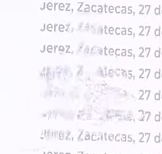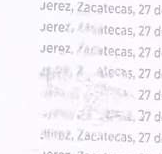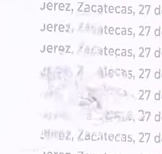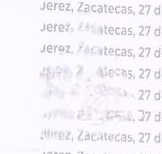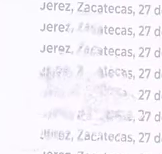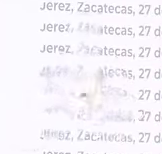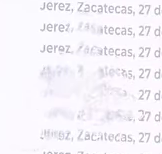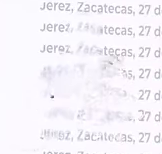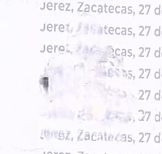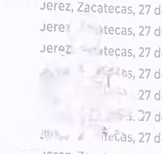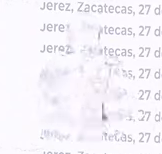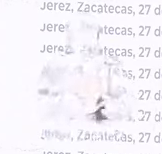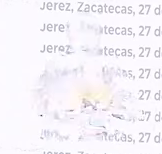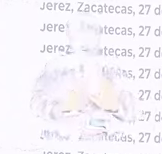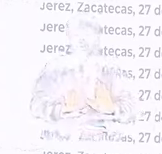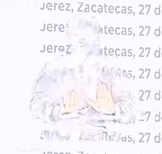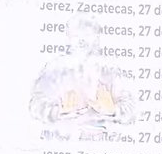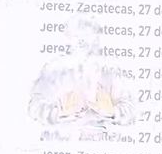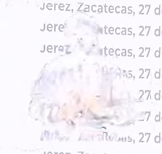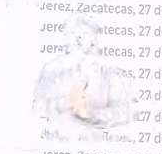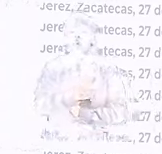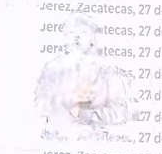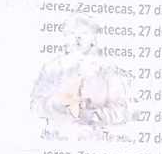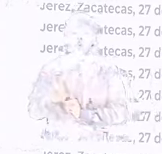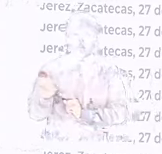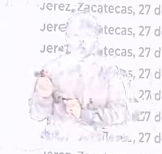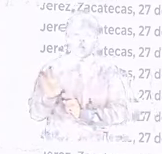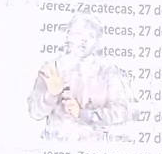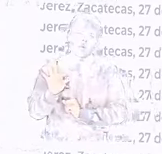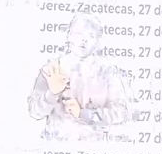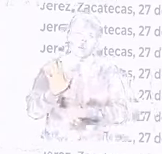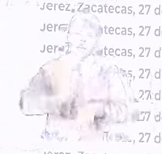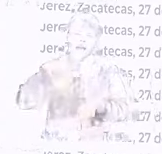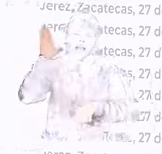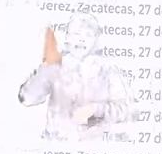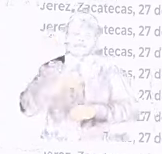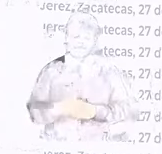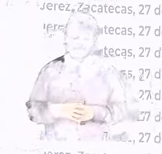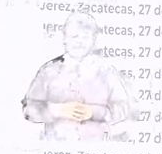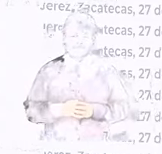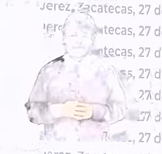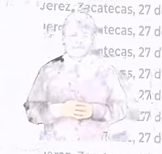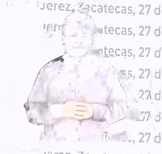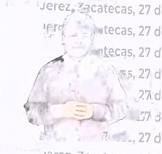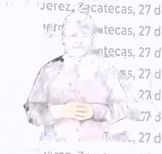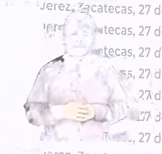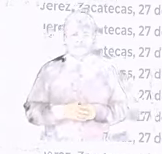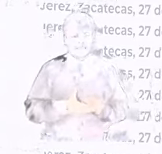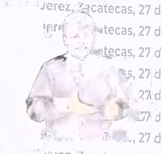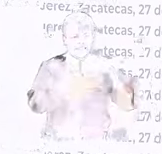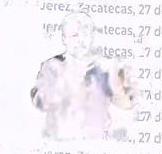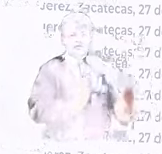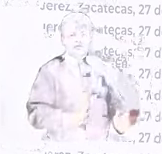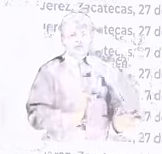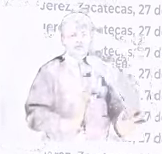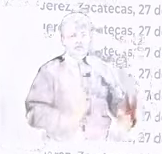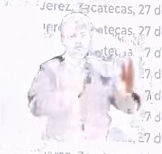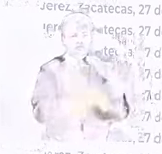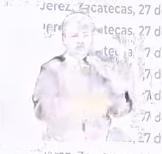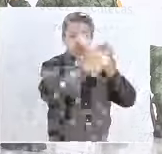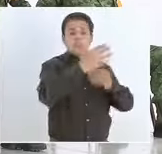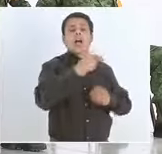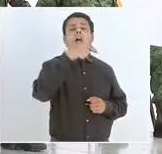terminar este año. Más de 240 instalaciones, cuarteles de este tipo,